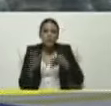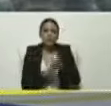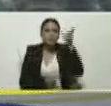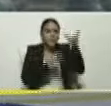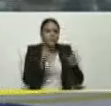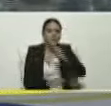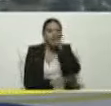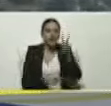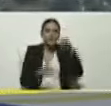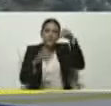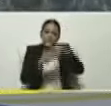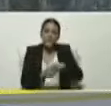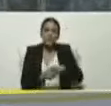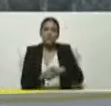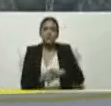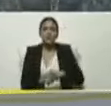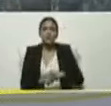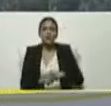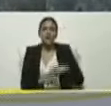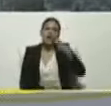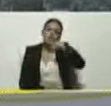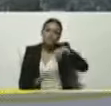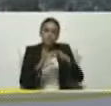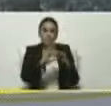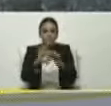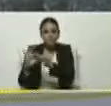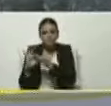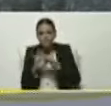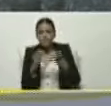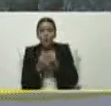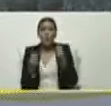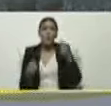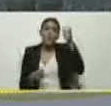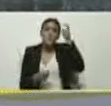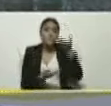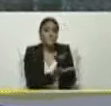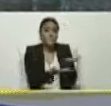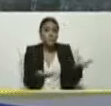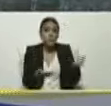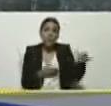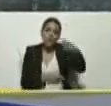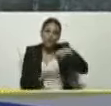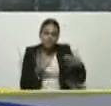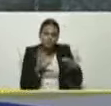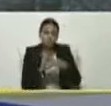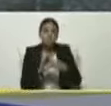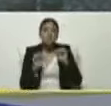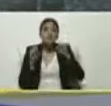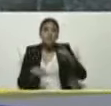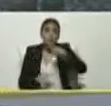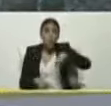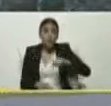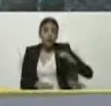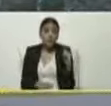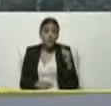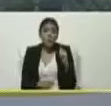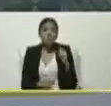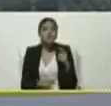Humanista, de unión con el pueblo. Si ustedes son pueblo, deben amar al